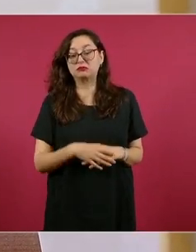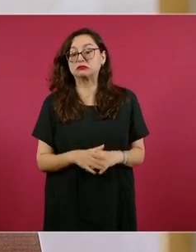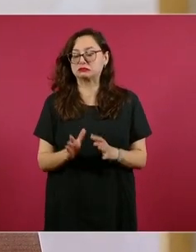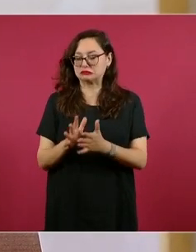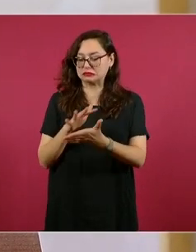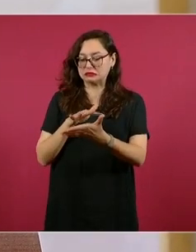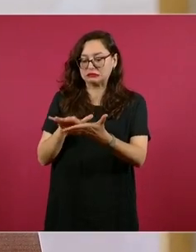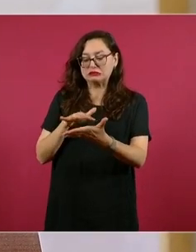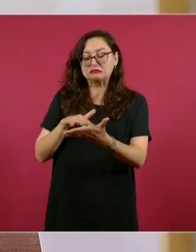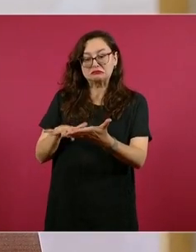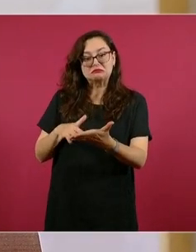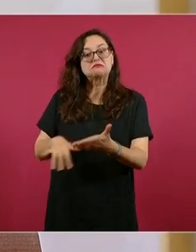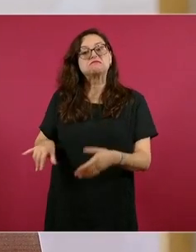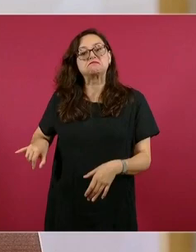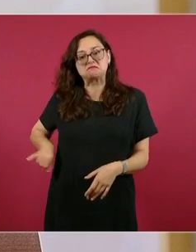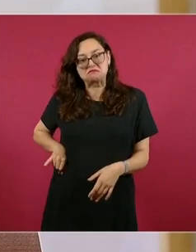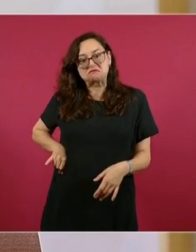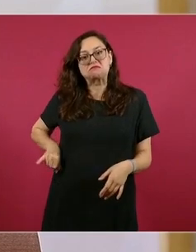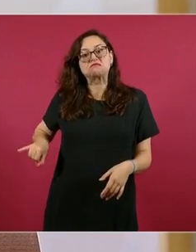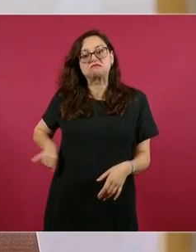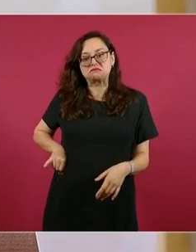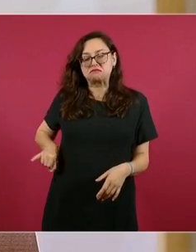recomiendo, ese libro.